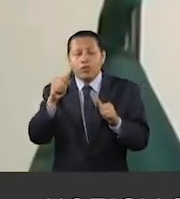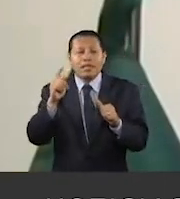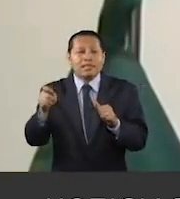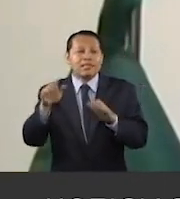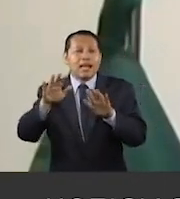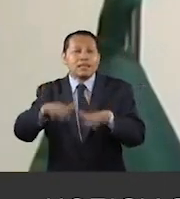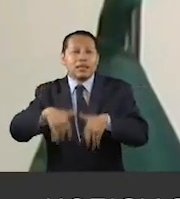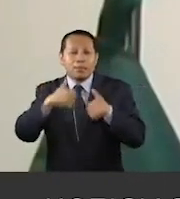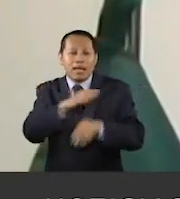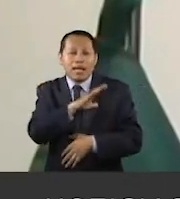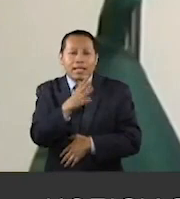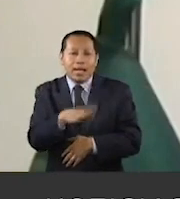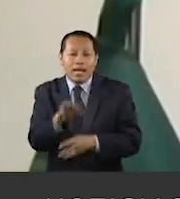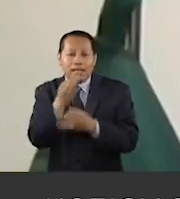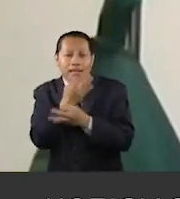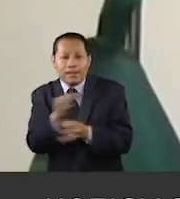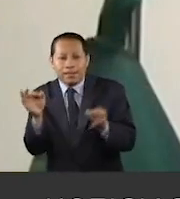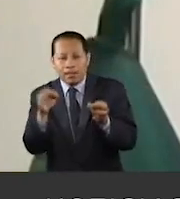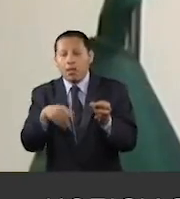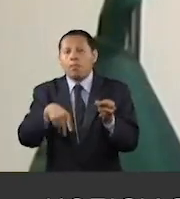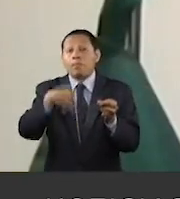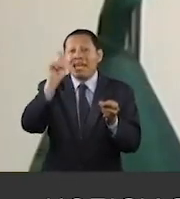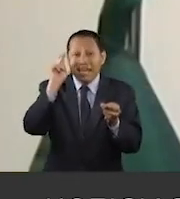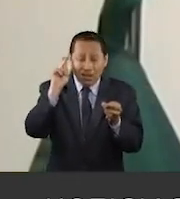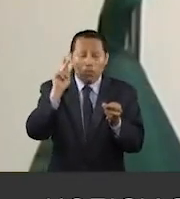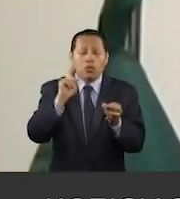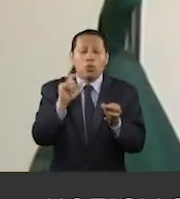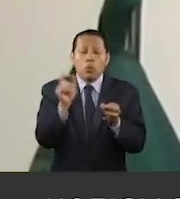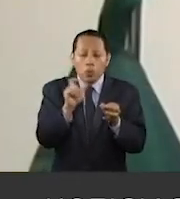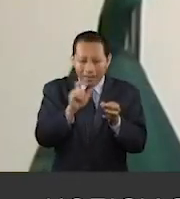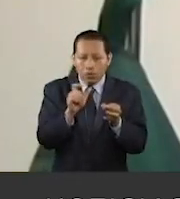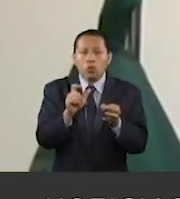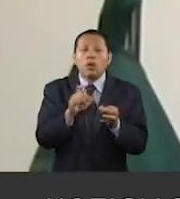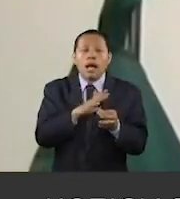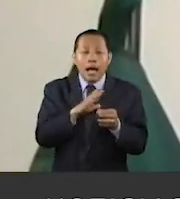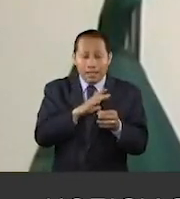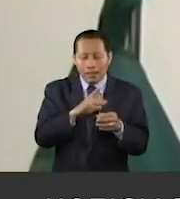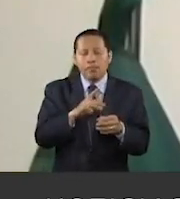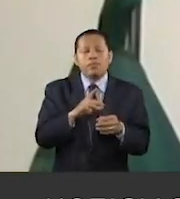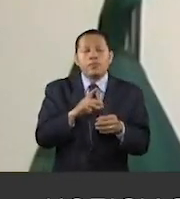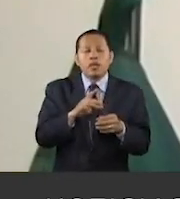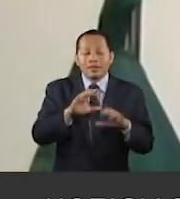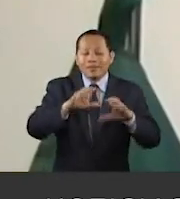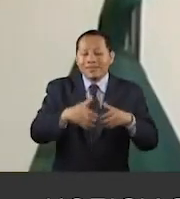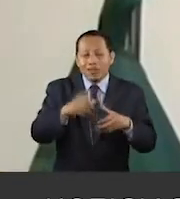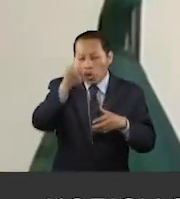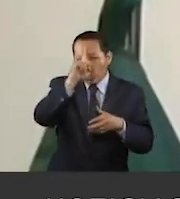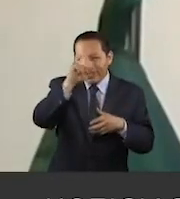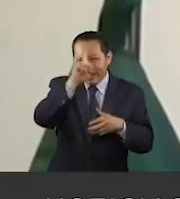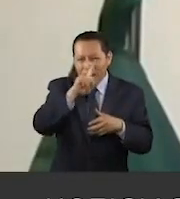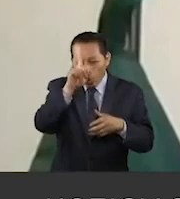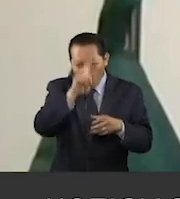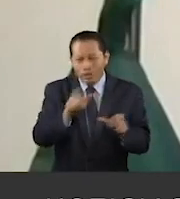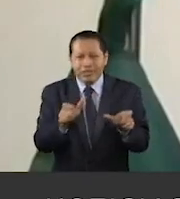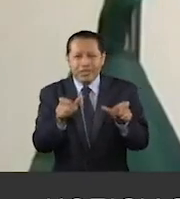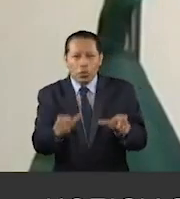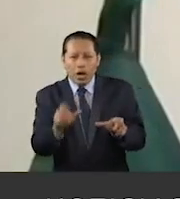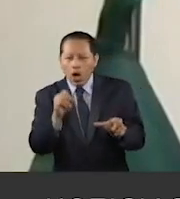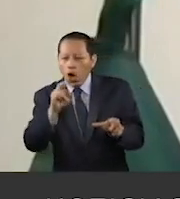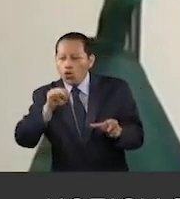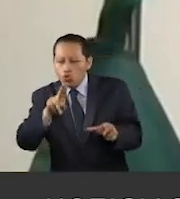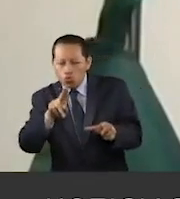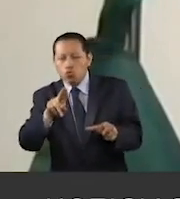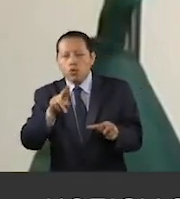General, pero luego, al llegar al Consejo de Seguridad de la ONU, las potencias que son